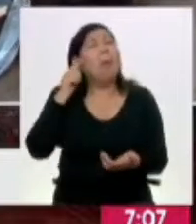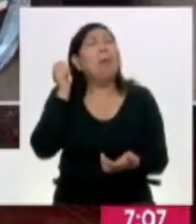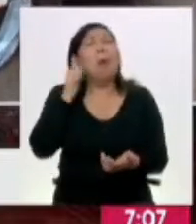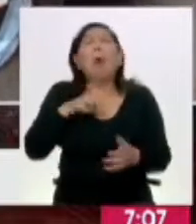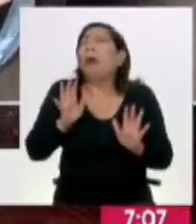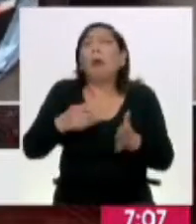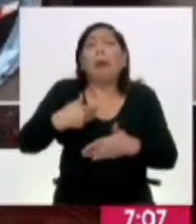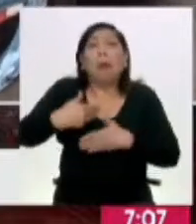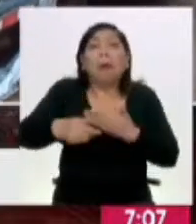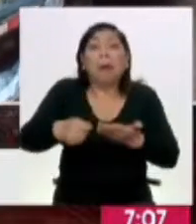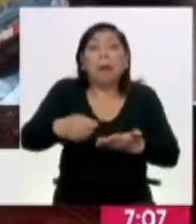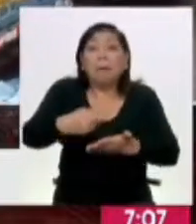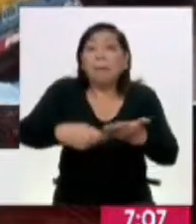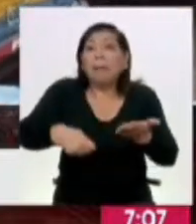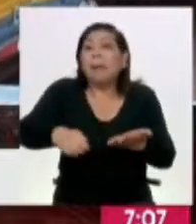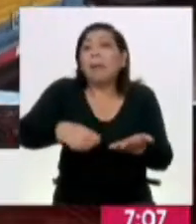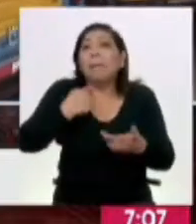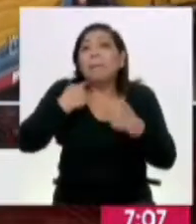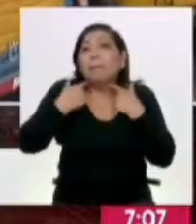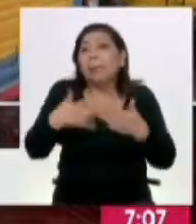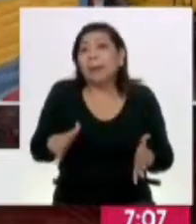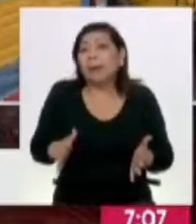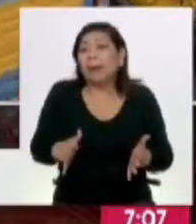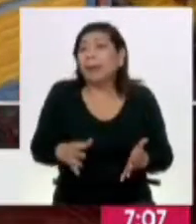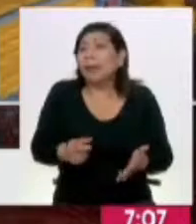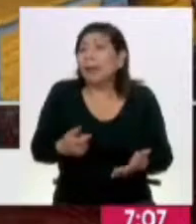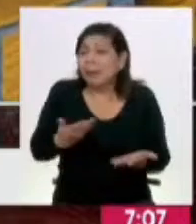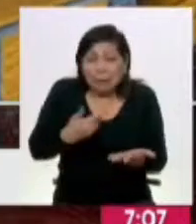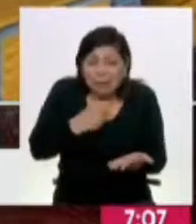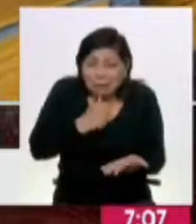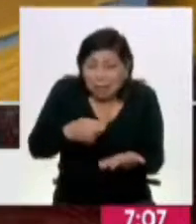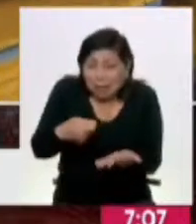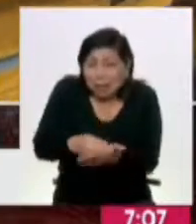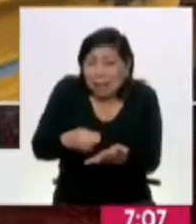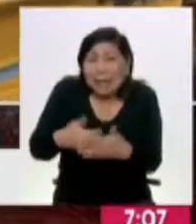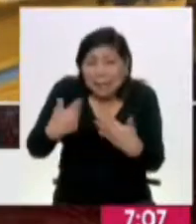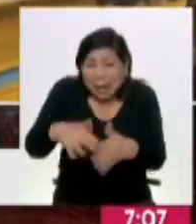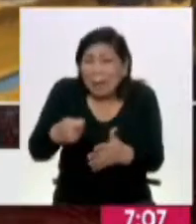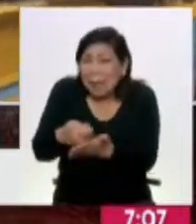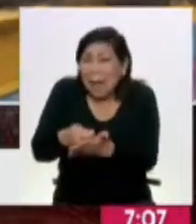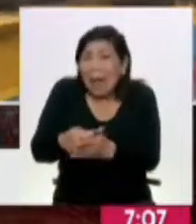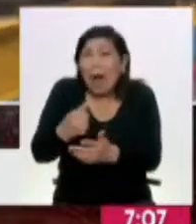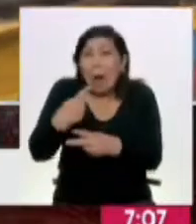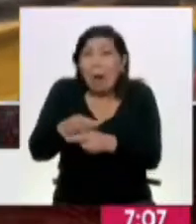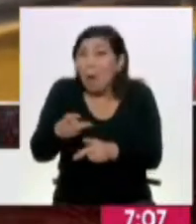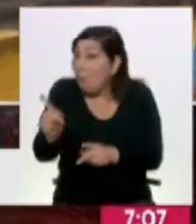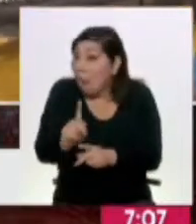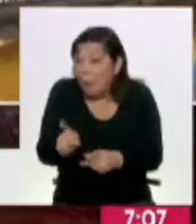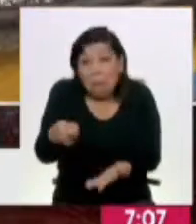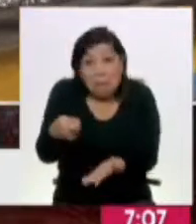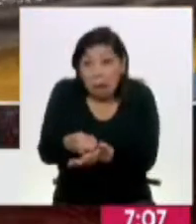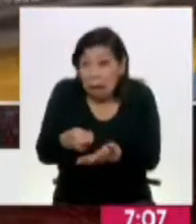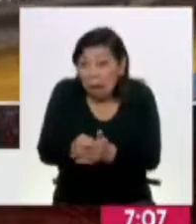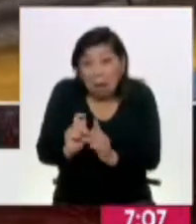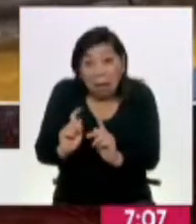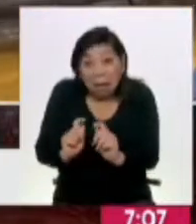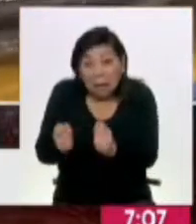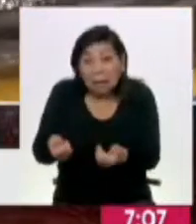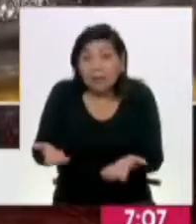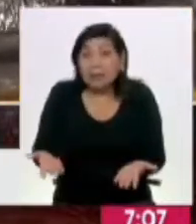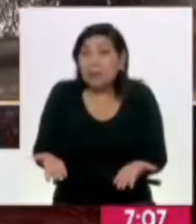confían. Pasa el tiempo y ocurre esto, cuando no pueden honrar la deuda, cuando no pueden cumplir con los prestamistas, que por